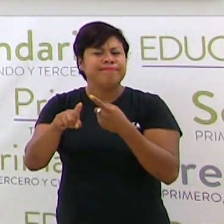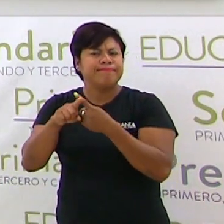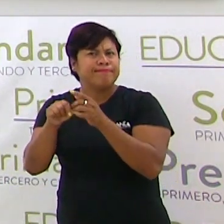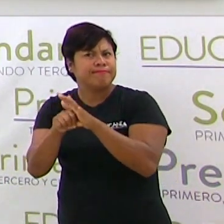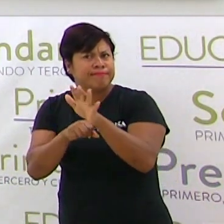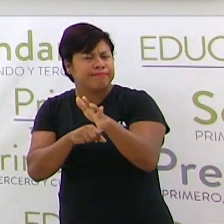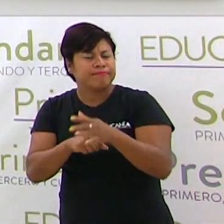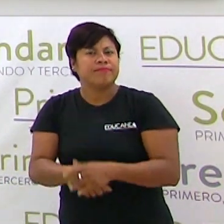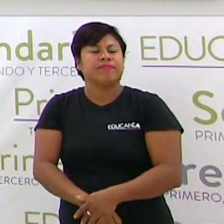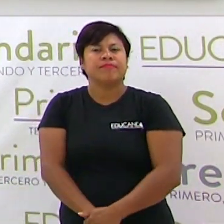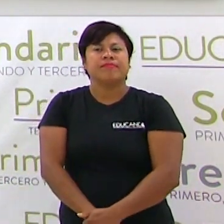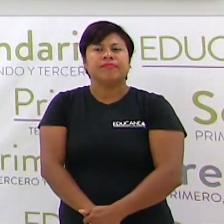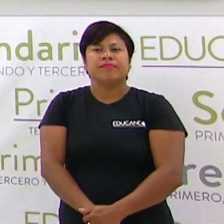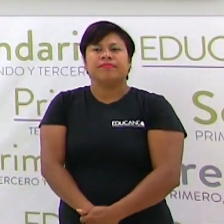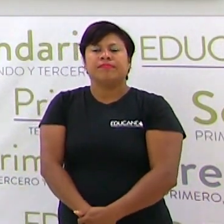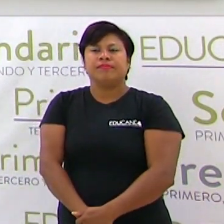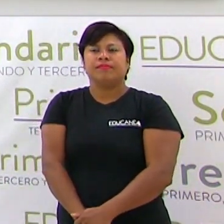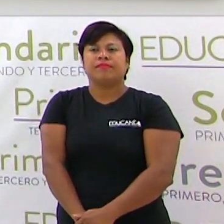informal.